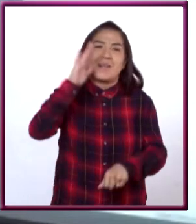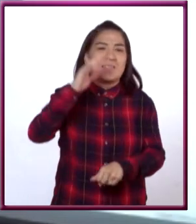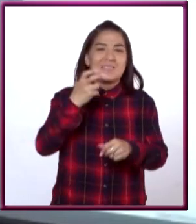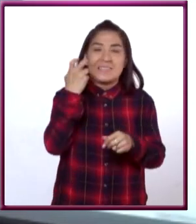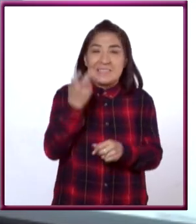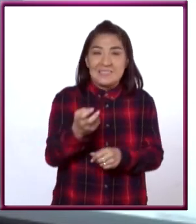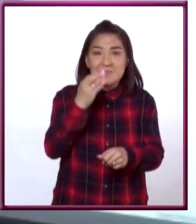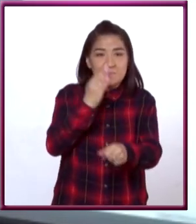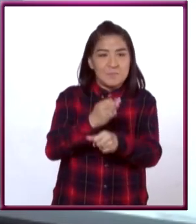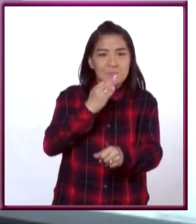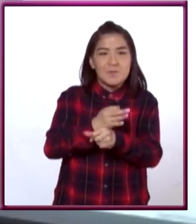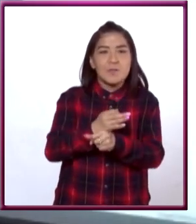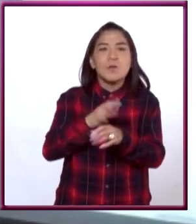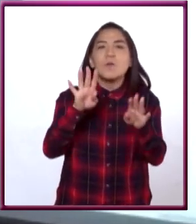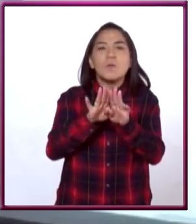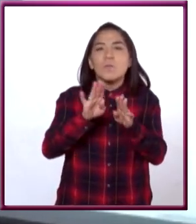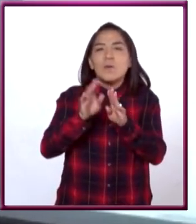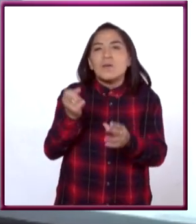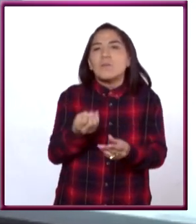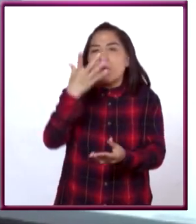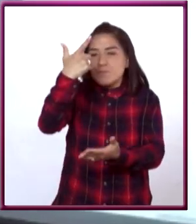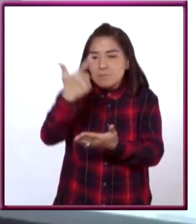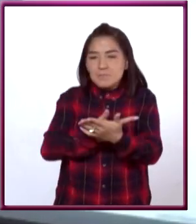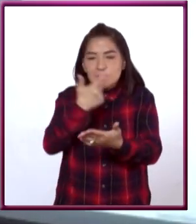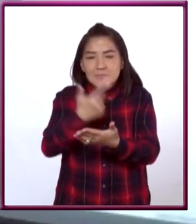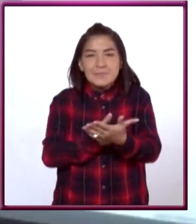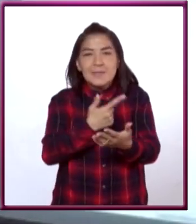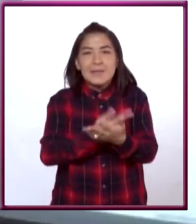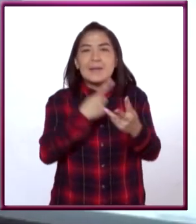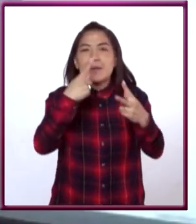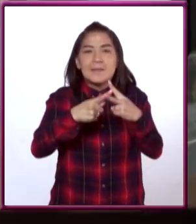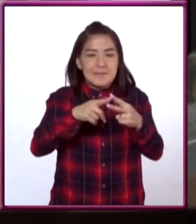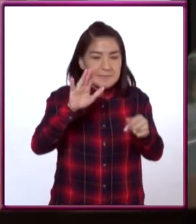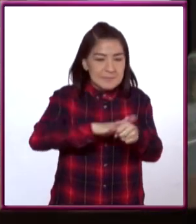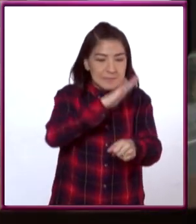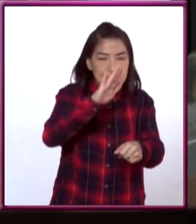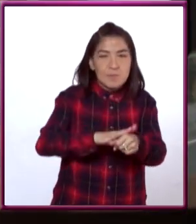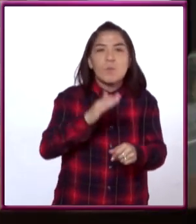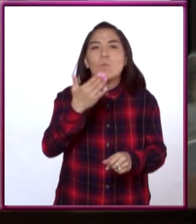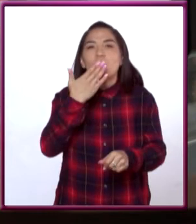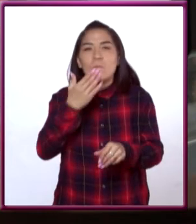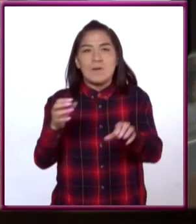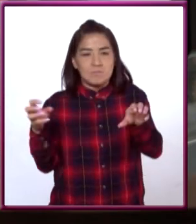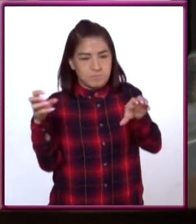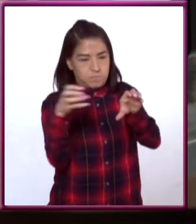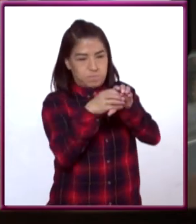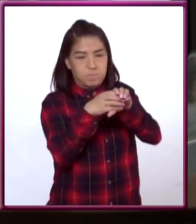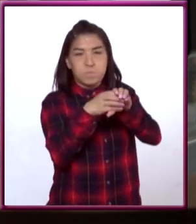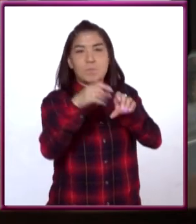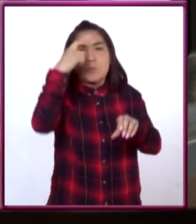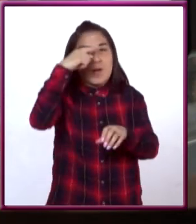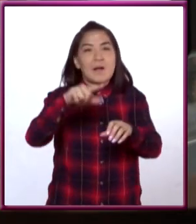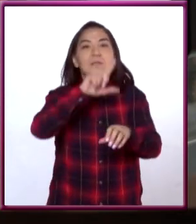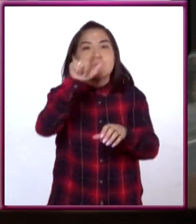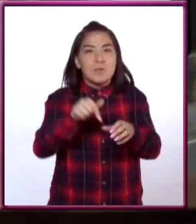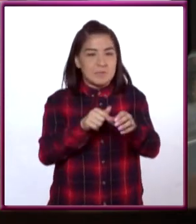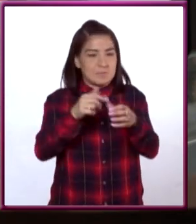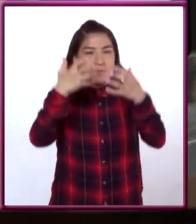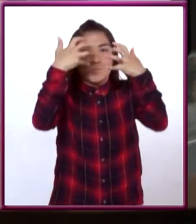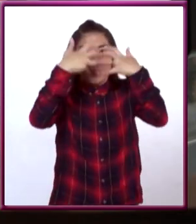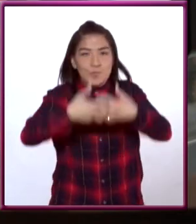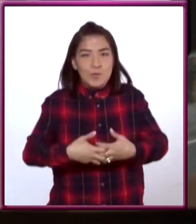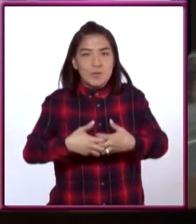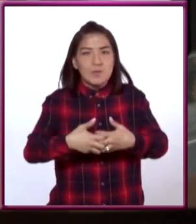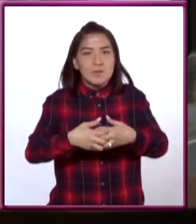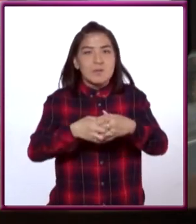inmersas en todo esto porque tienes que hacer el cálculo de que garantice la función y que